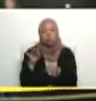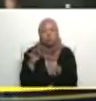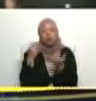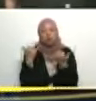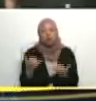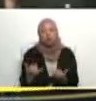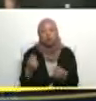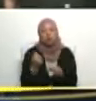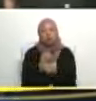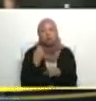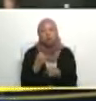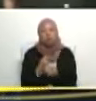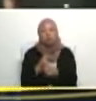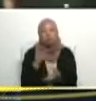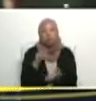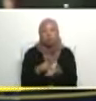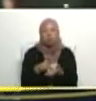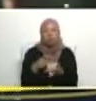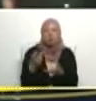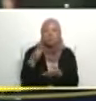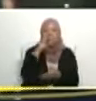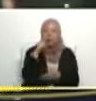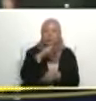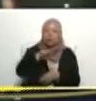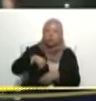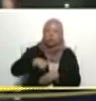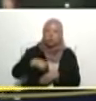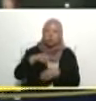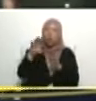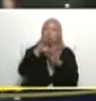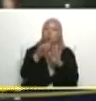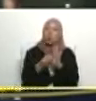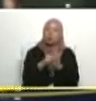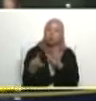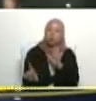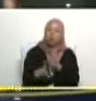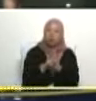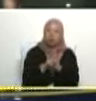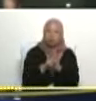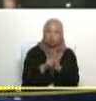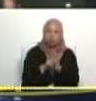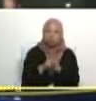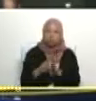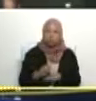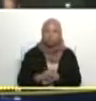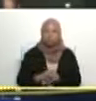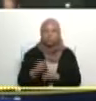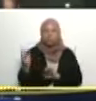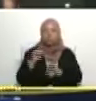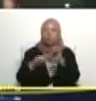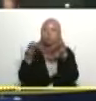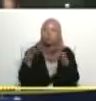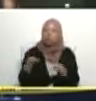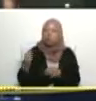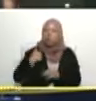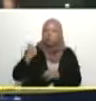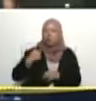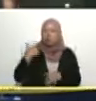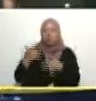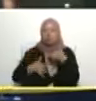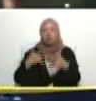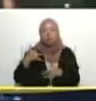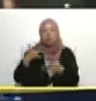armas en el marco de nuestra Constitución y leyes para detener cualquier